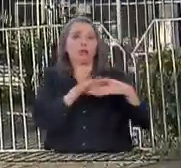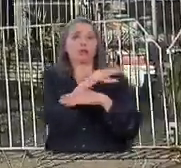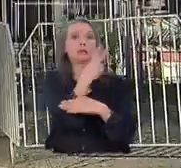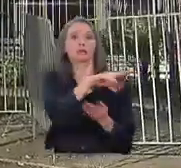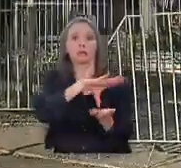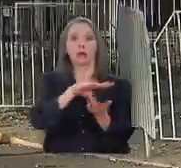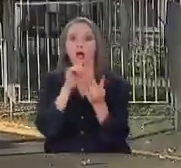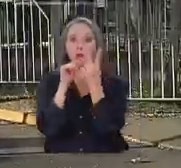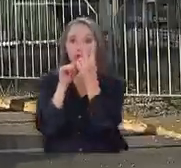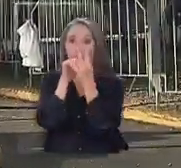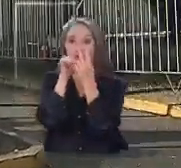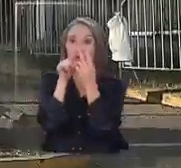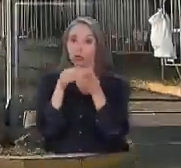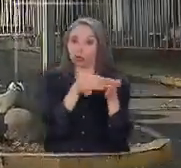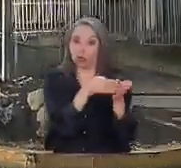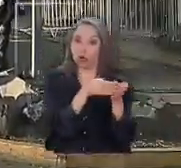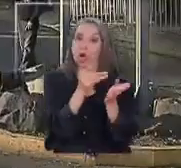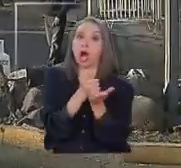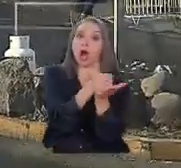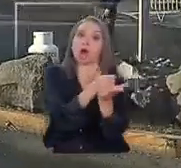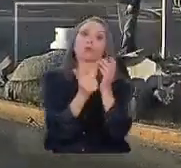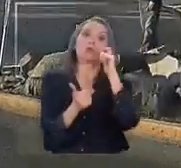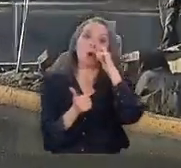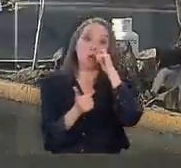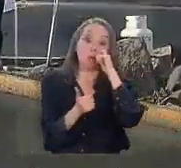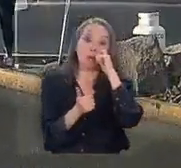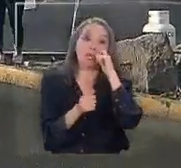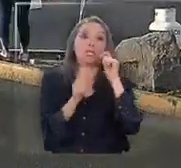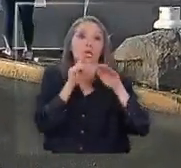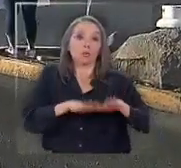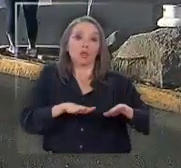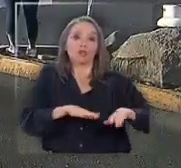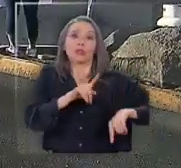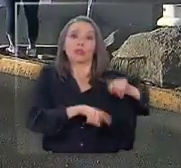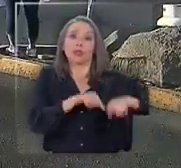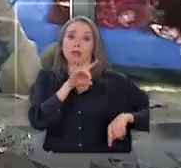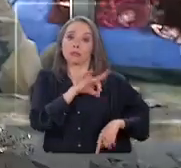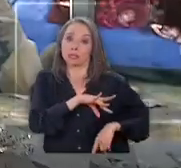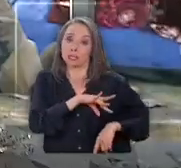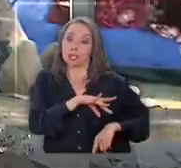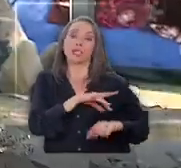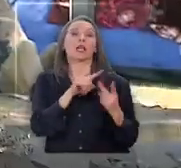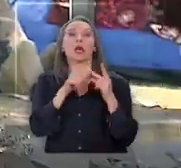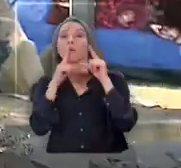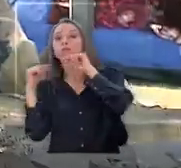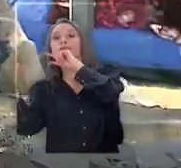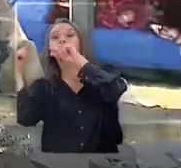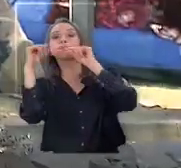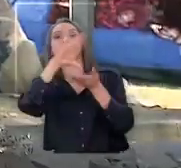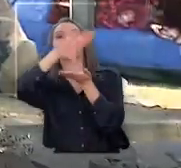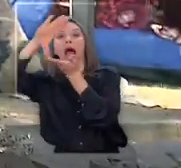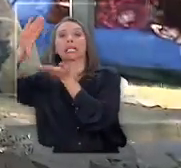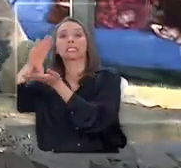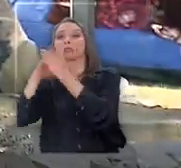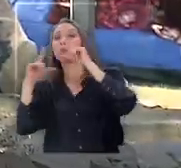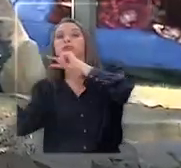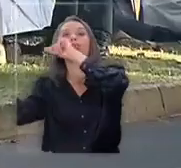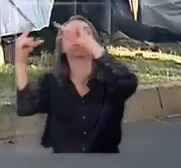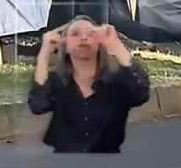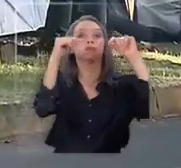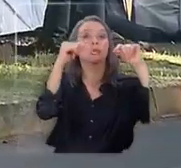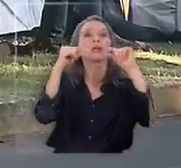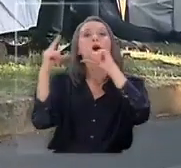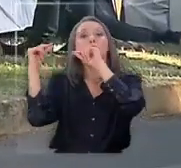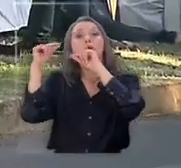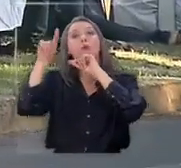dos dimensiones una humanitaria mientras están en territorio nacional y otra diplomática para justamente hacer que vuelvan